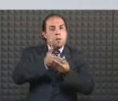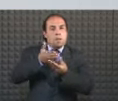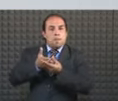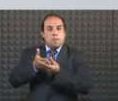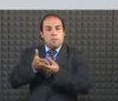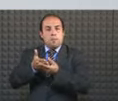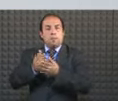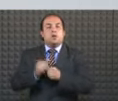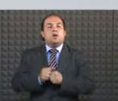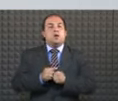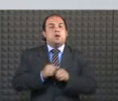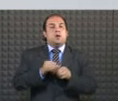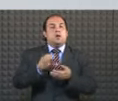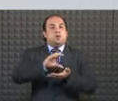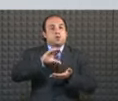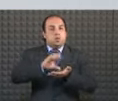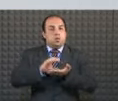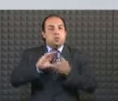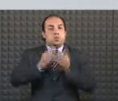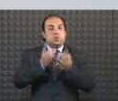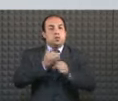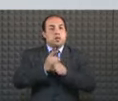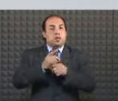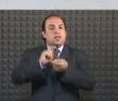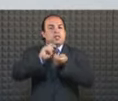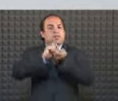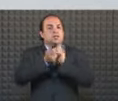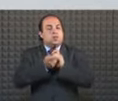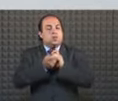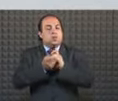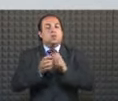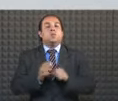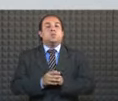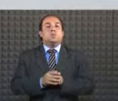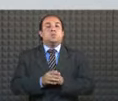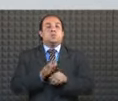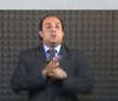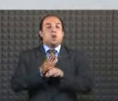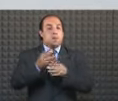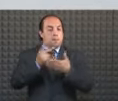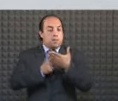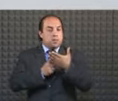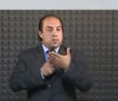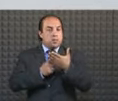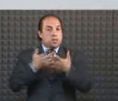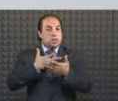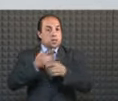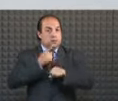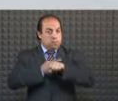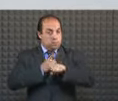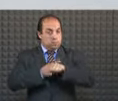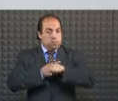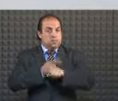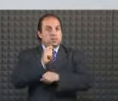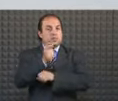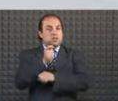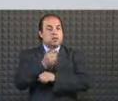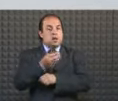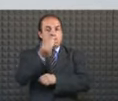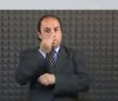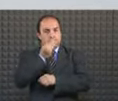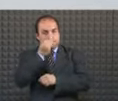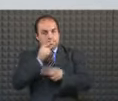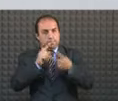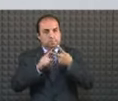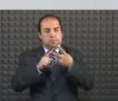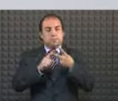colonias, para transformar esas condiciones que están produciendo enfermedad, que tienen que ver con la alimentación,